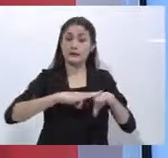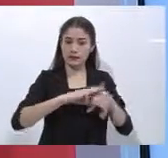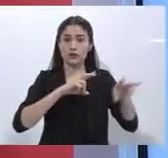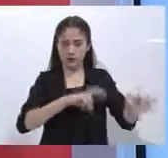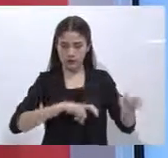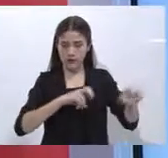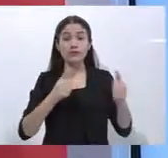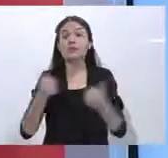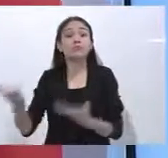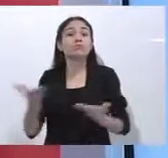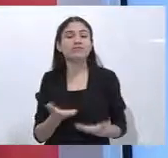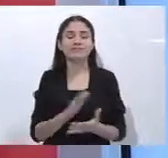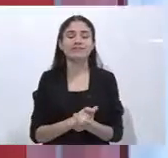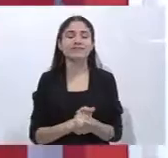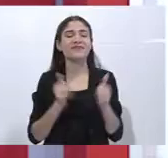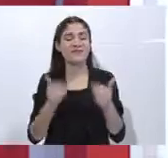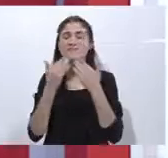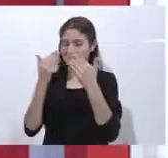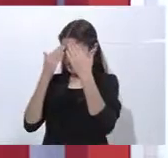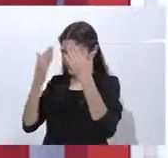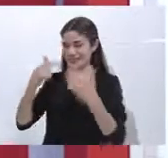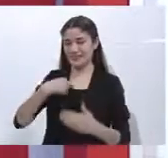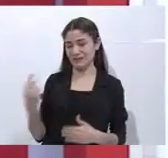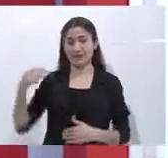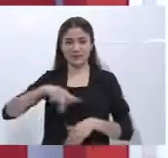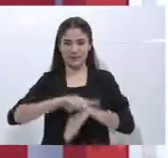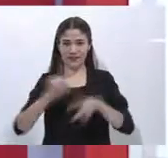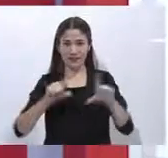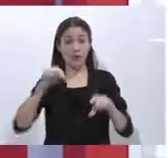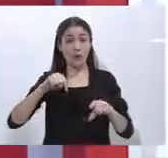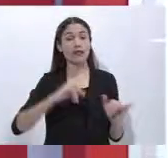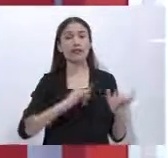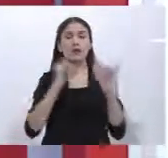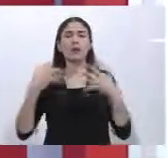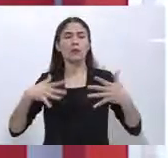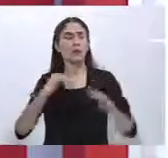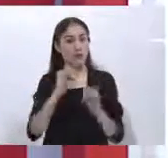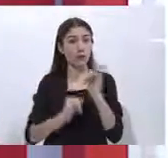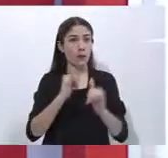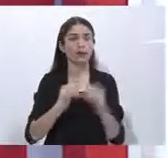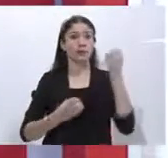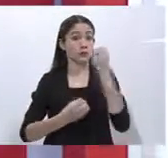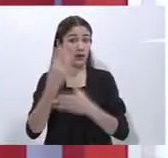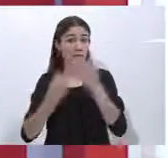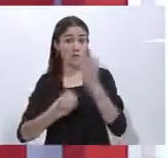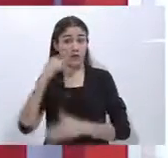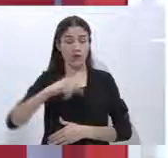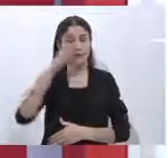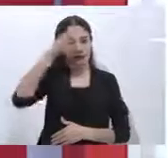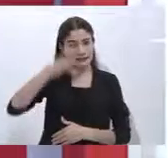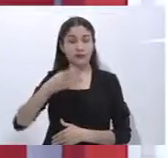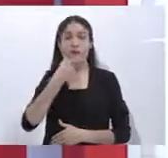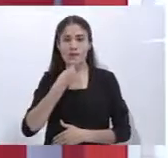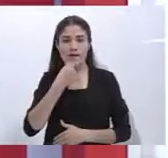órdenes para no voy todo tu audiencia bueno un día con muchas novedades ustedes están llegando de una de las ferias